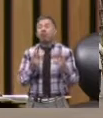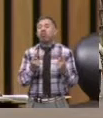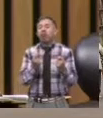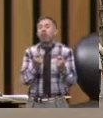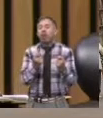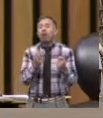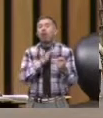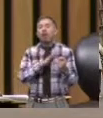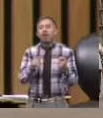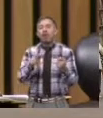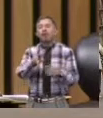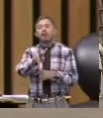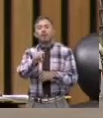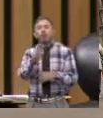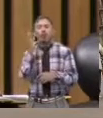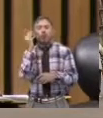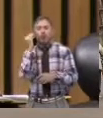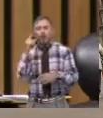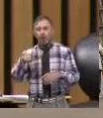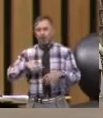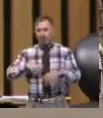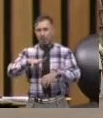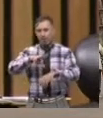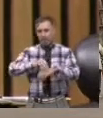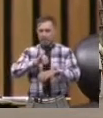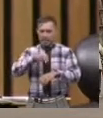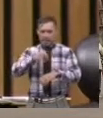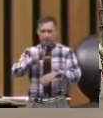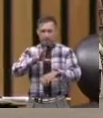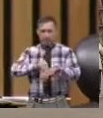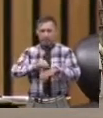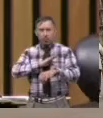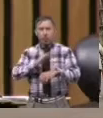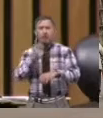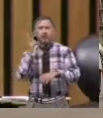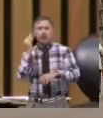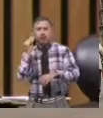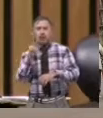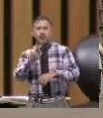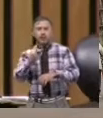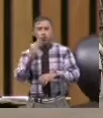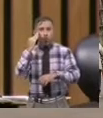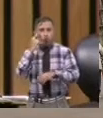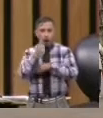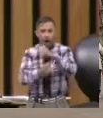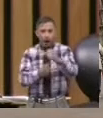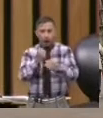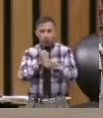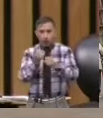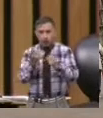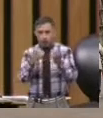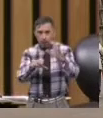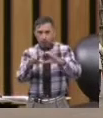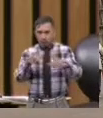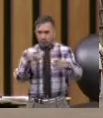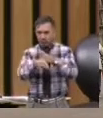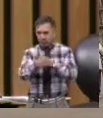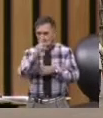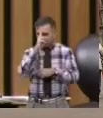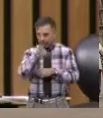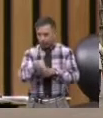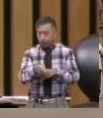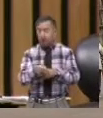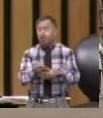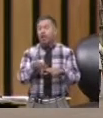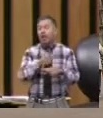para estar en los tiempos del Estado que administra el INE en la radio y la televisión por un año. En 2015 dije aquí a propósito